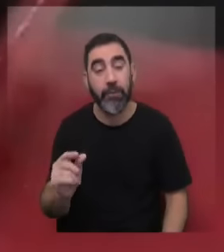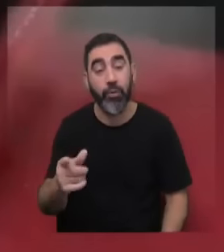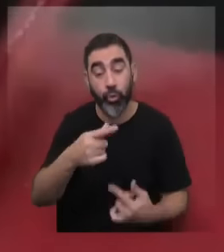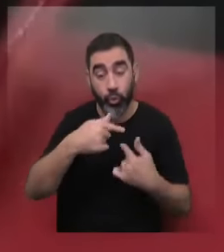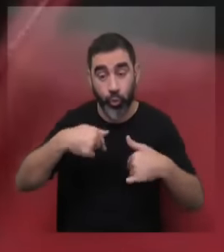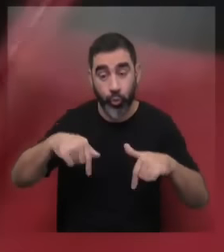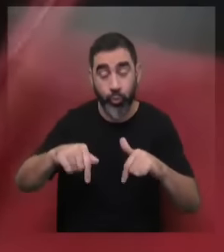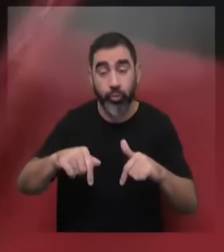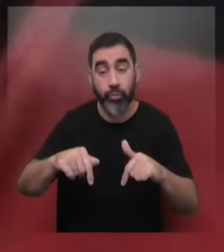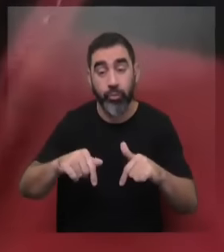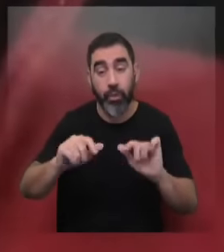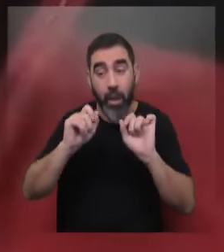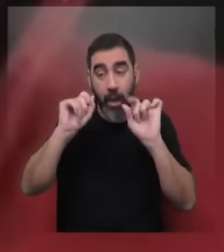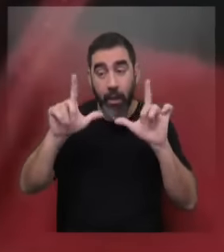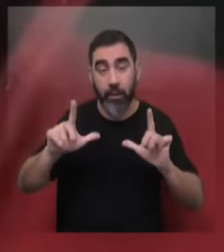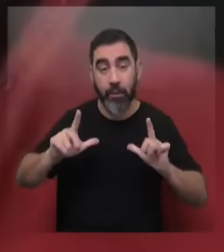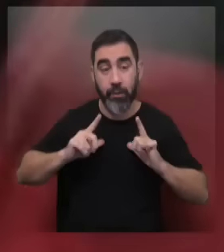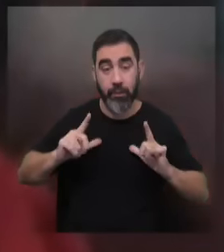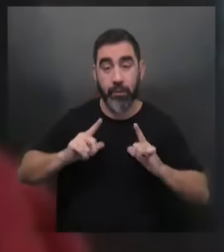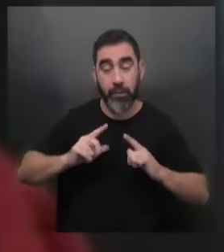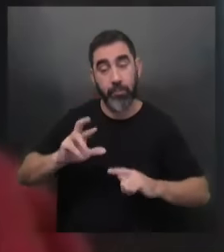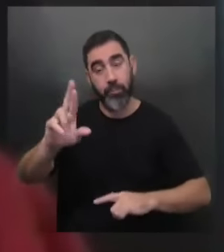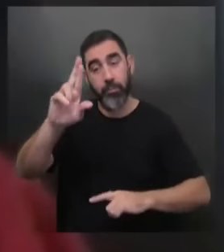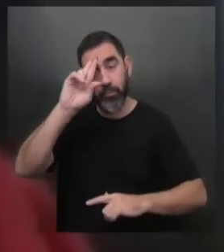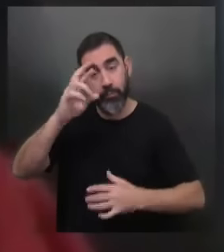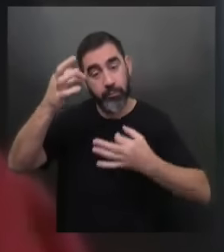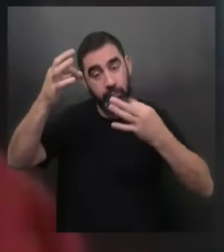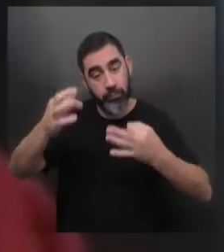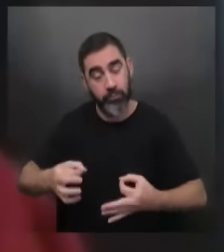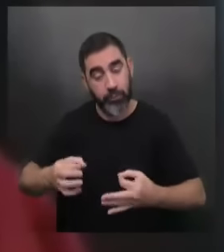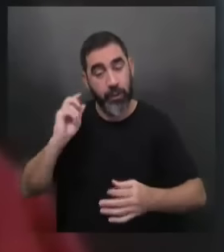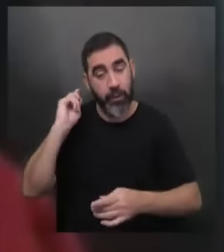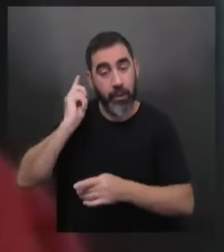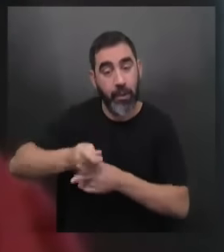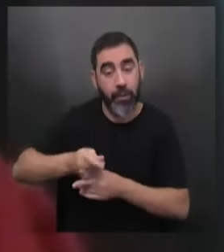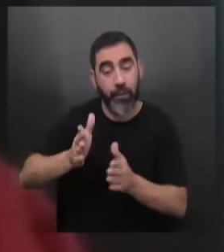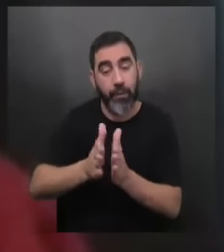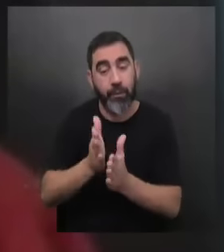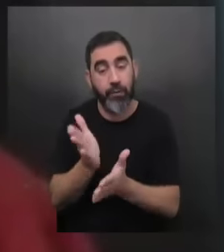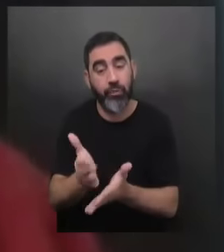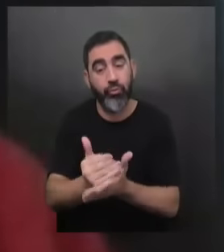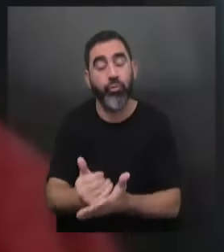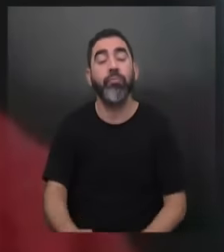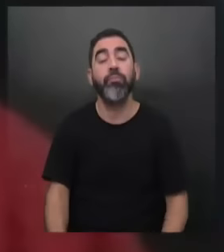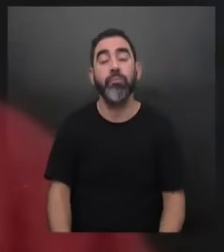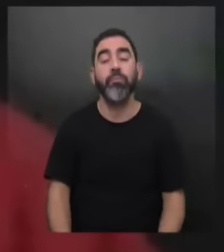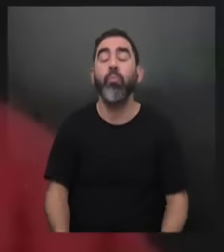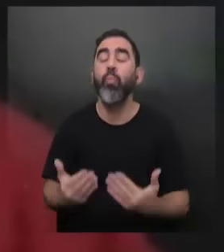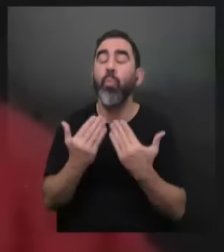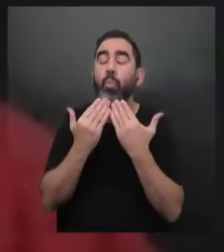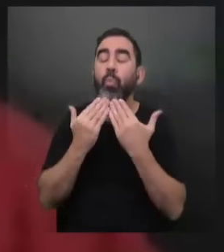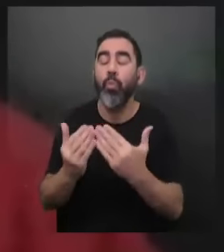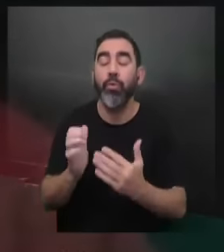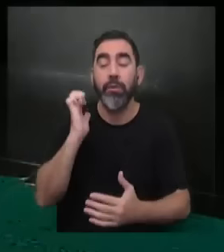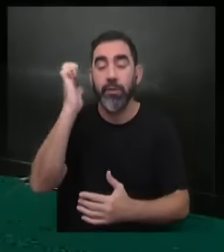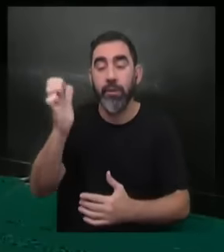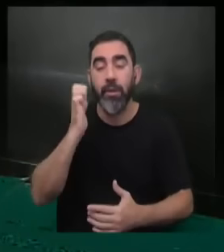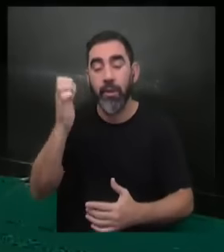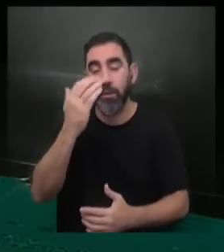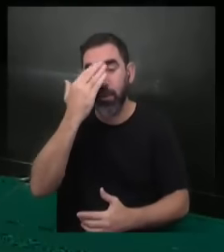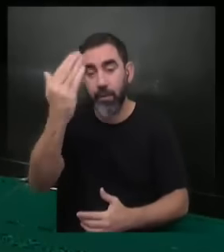este vamos a estar alerta para que se cumpla digamos la resolución de la punta Bien muchísimas gracias al